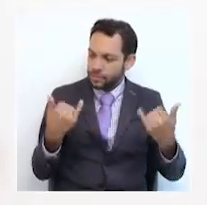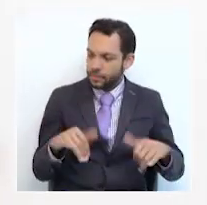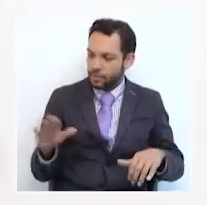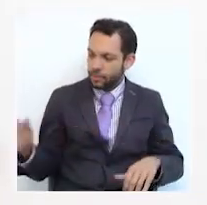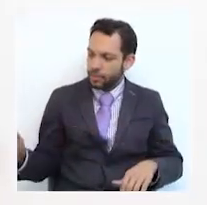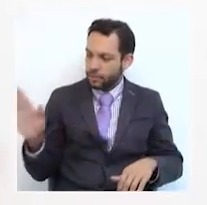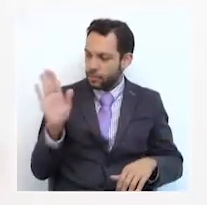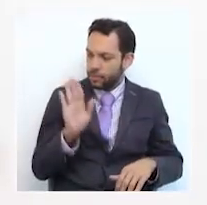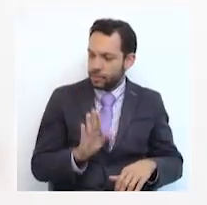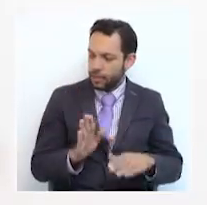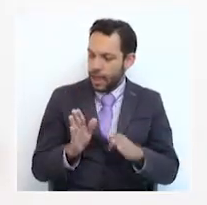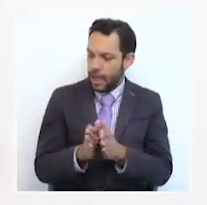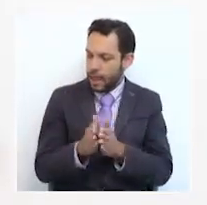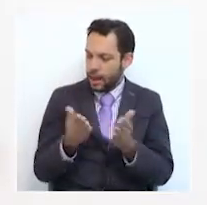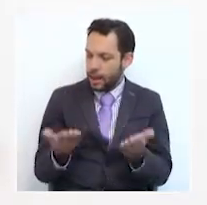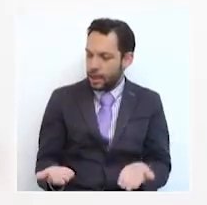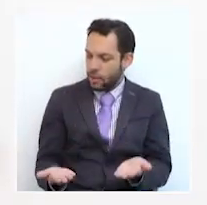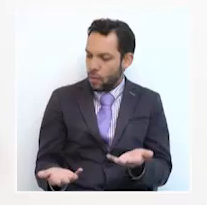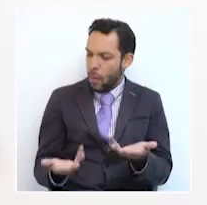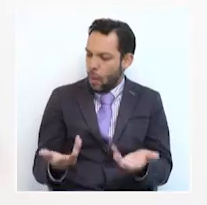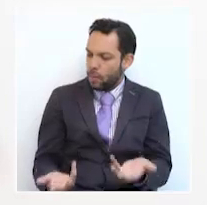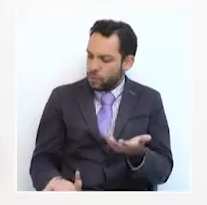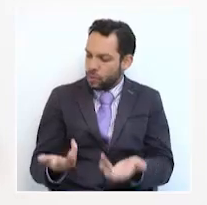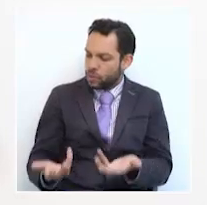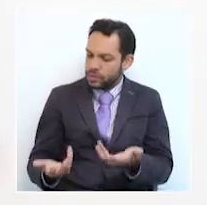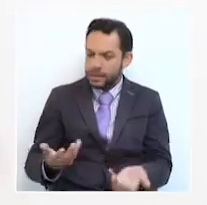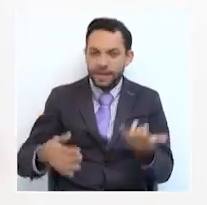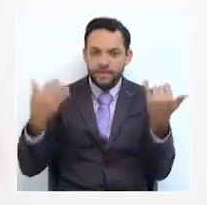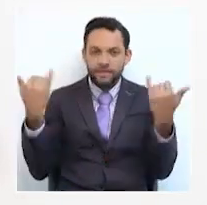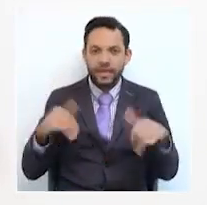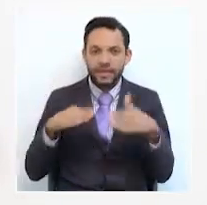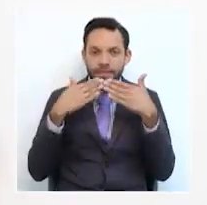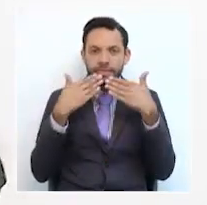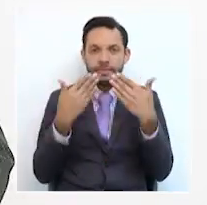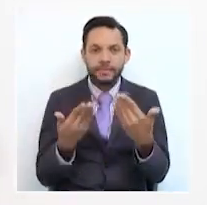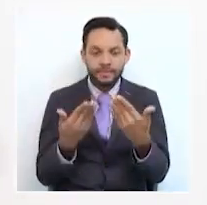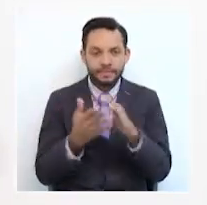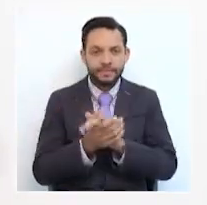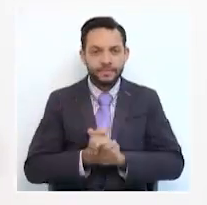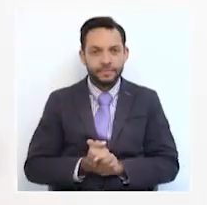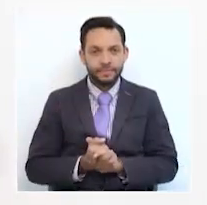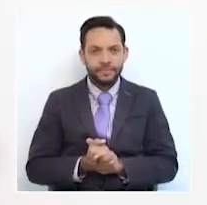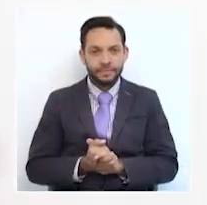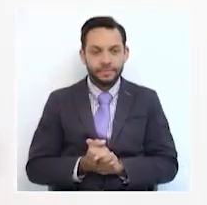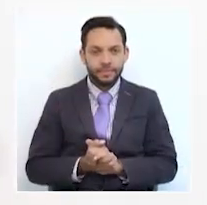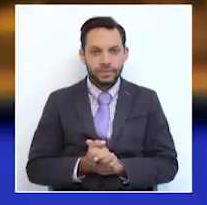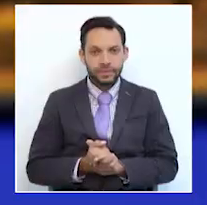nota del libro cómo hacer de la cocina una farmacia felicidades para todos bendiciones muchas gracias namasté